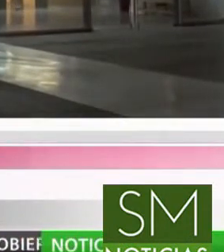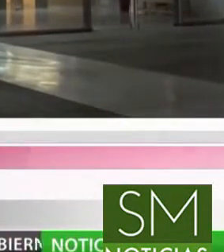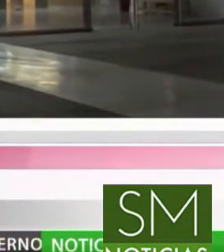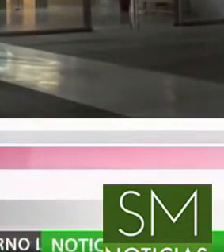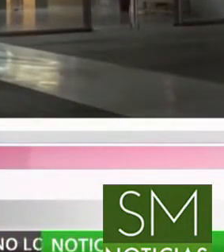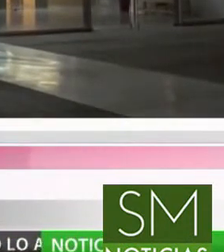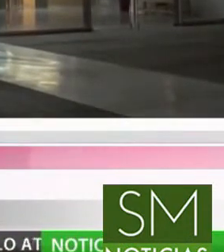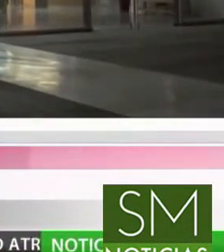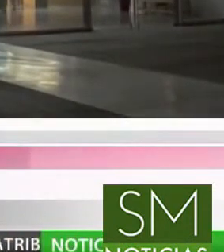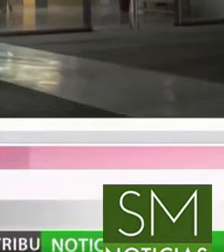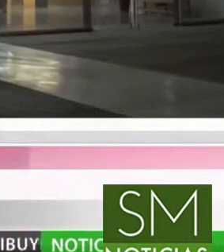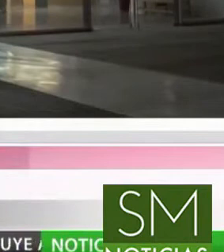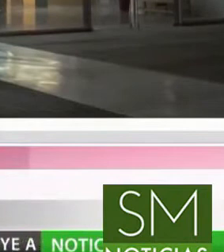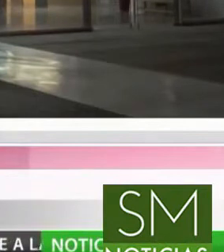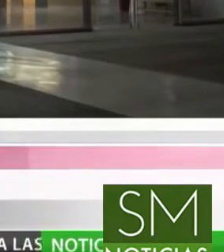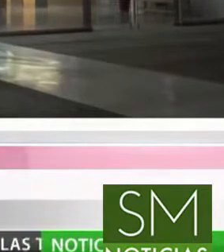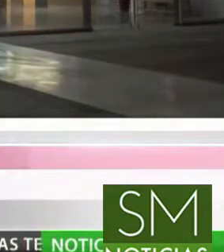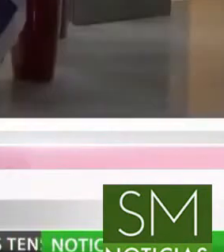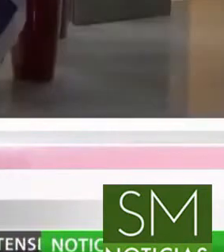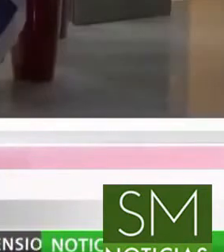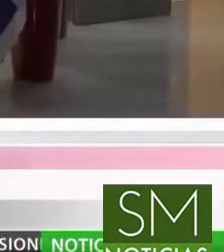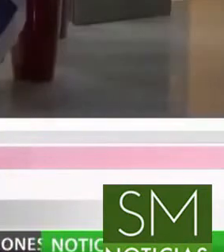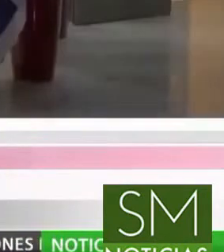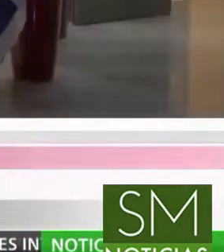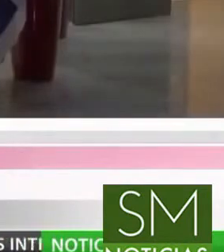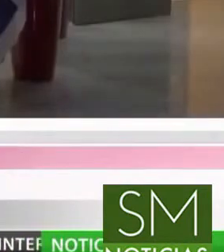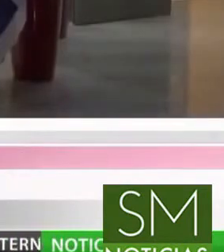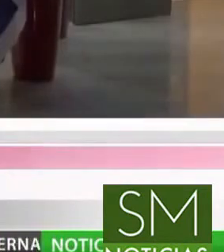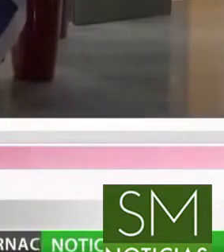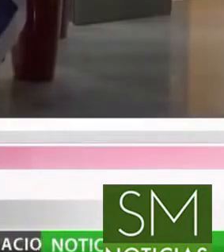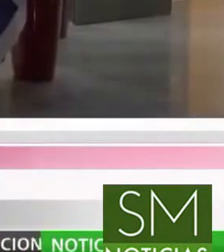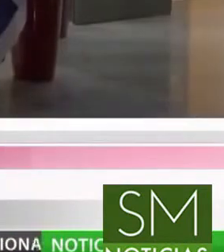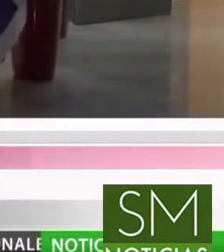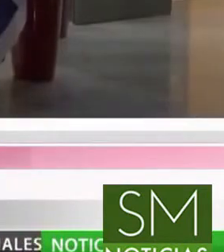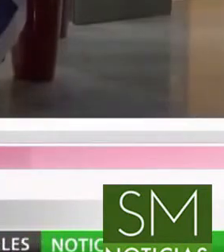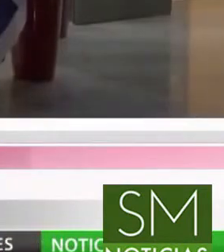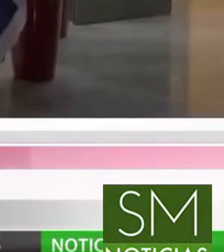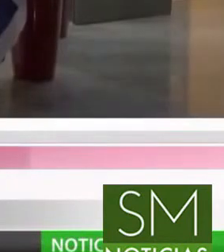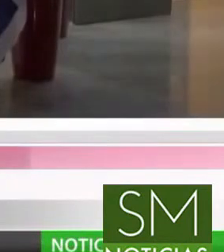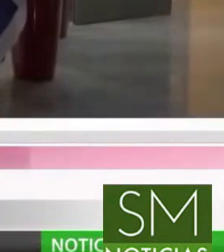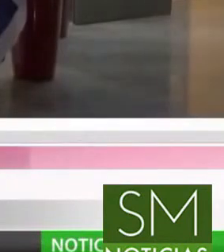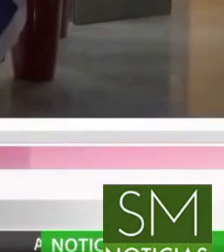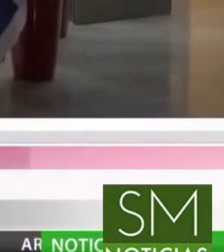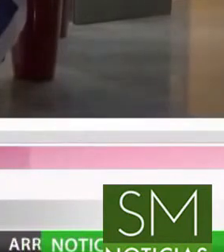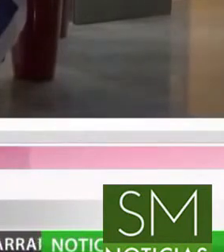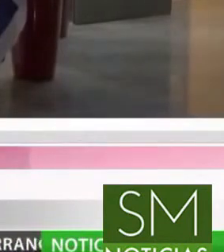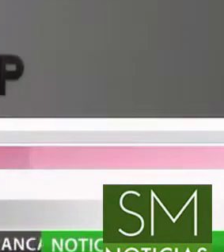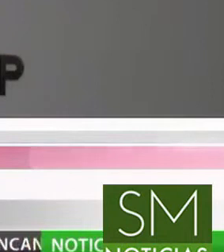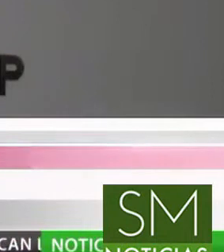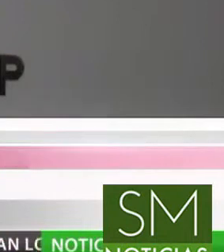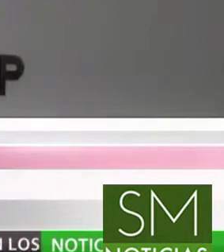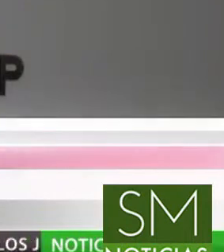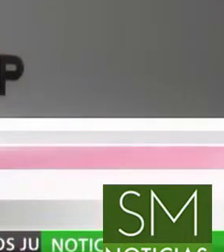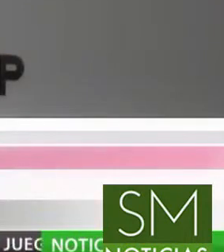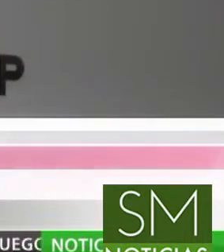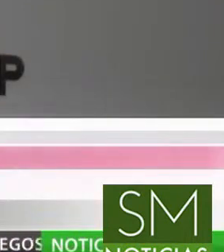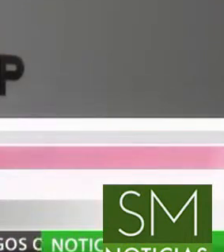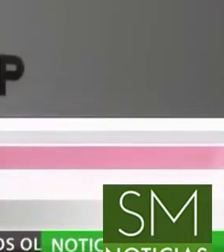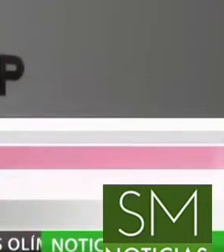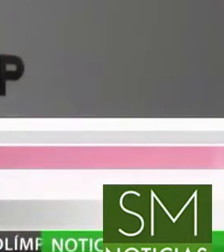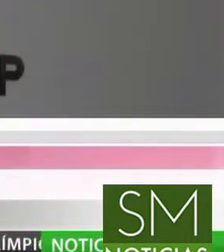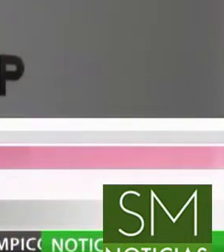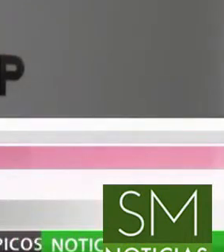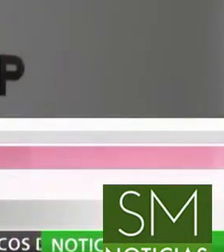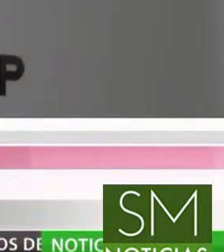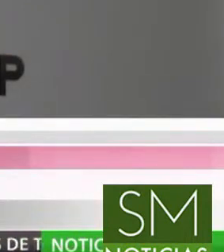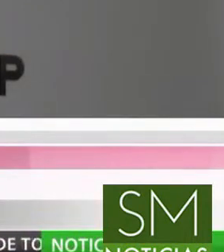York, pagó por un programa de nombre NiceTrack. Además, informó que de 2012 a 2018